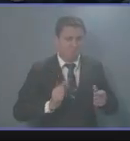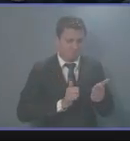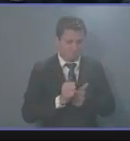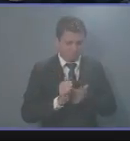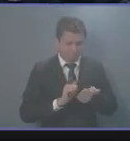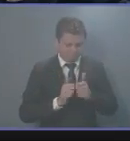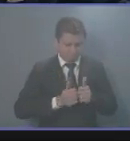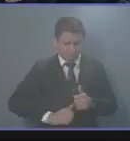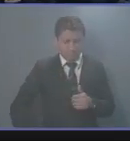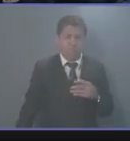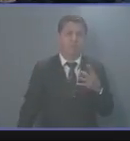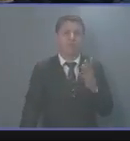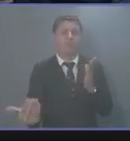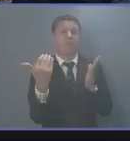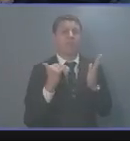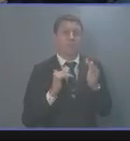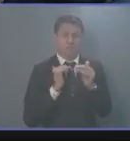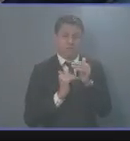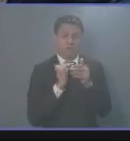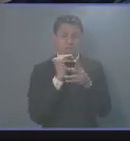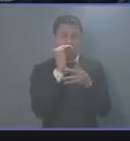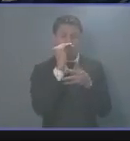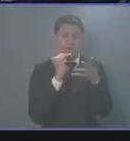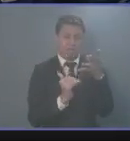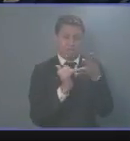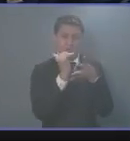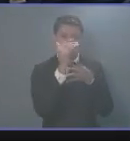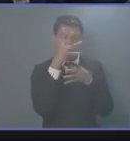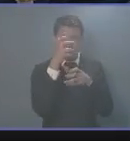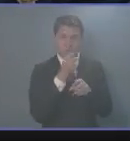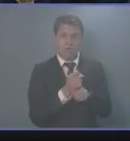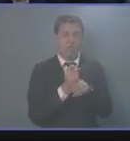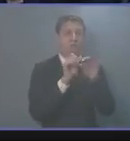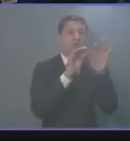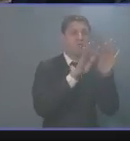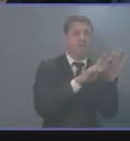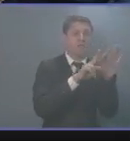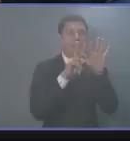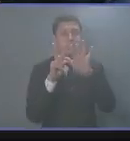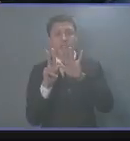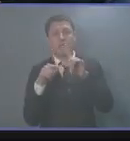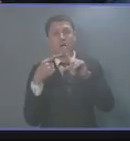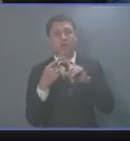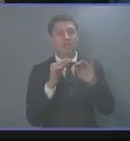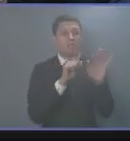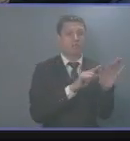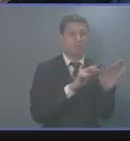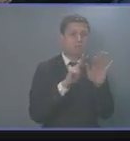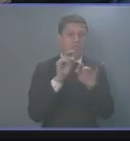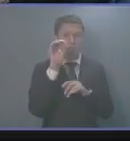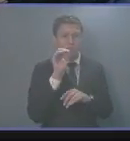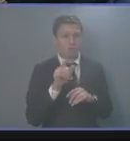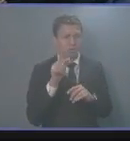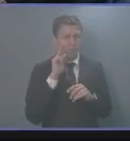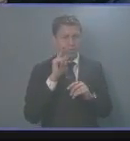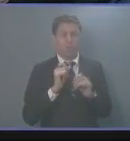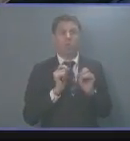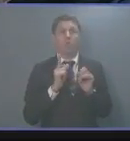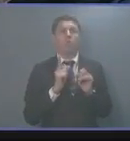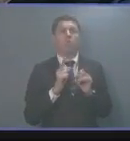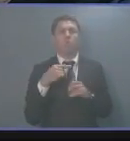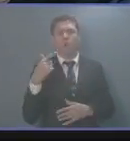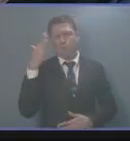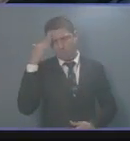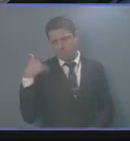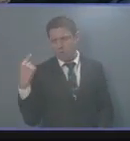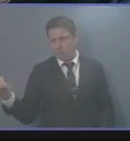en términos de confianza y competitividad del 97 al 73%. Eso no se dijo